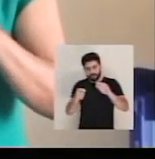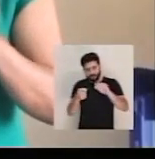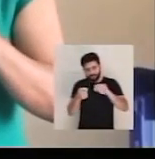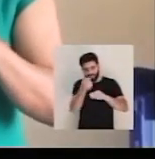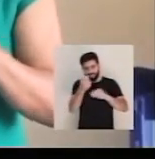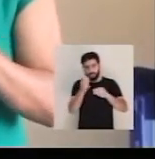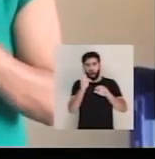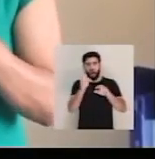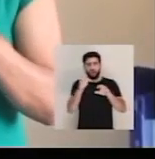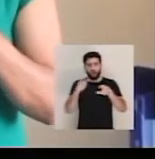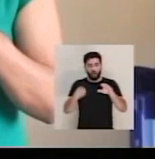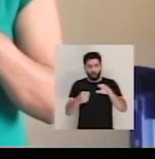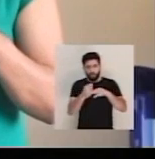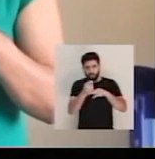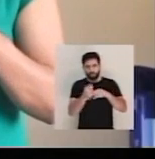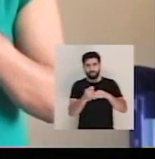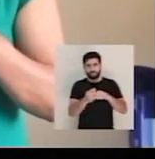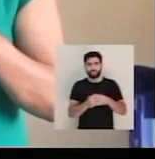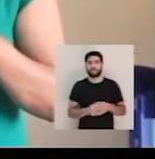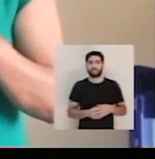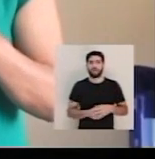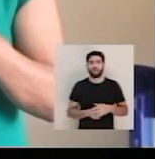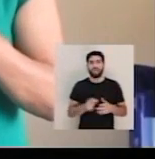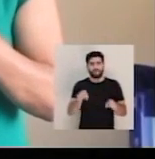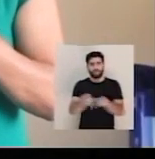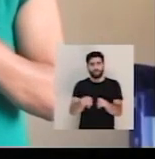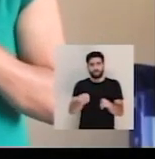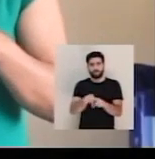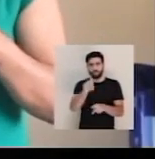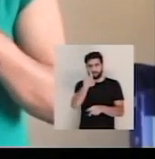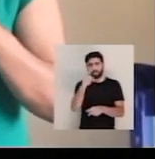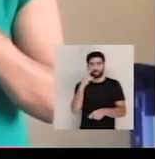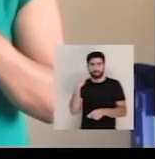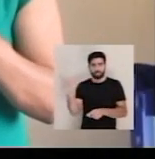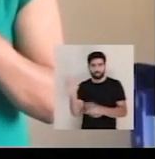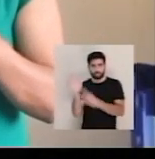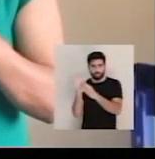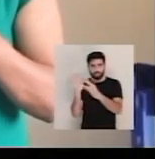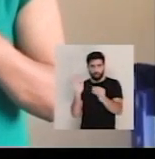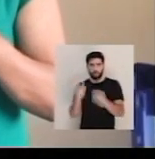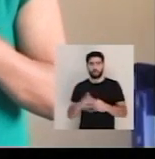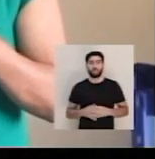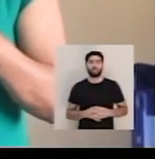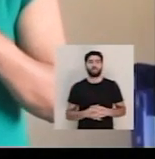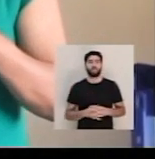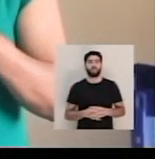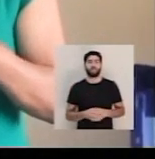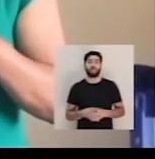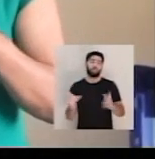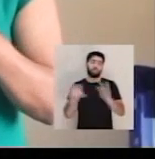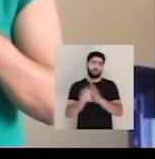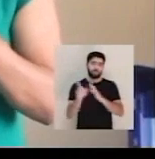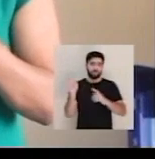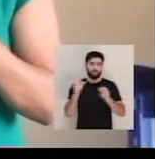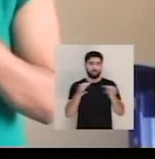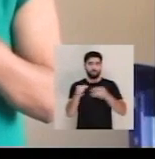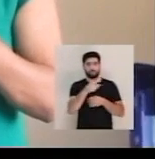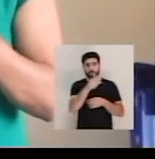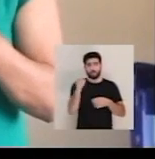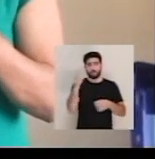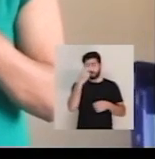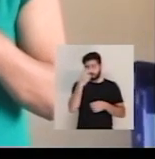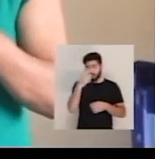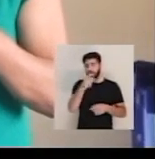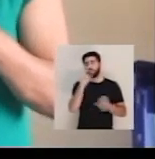vamos a hacer hoyitos? Si estuviera un miembro de la familia que tiene discapacidad visual, esto nos va a servir para que lo